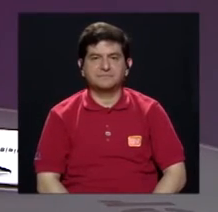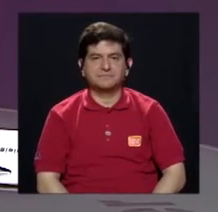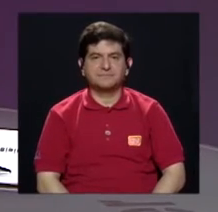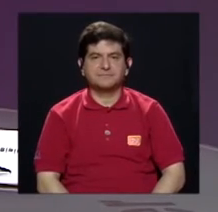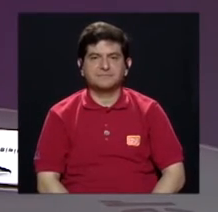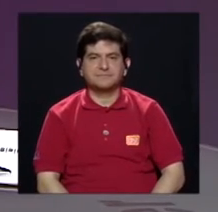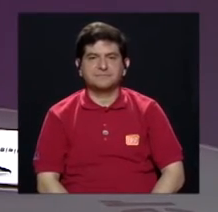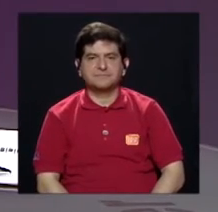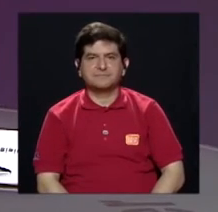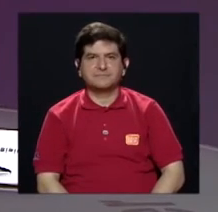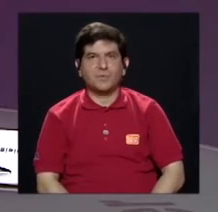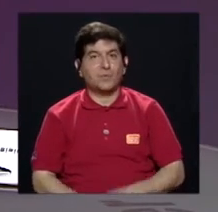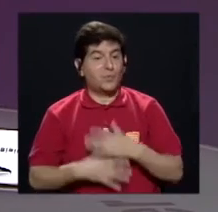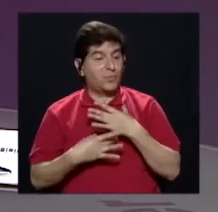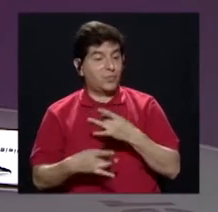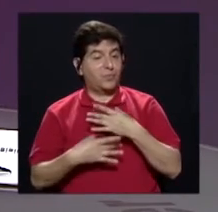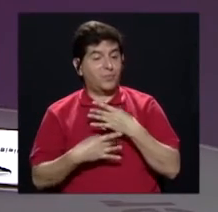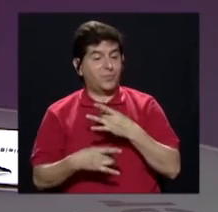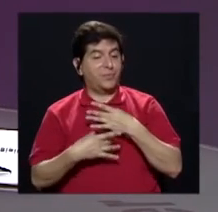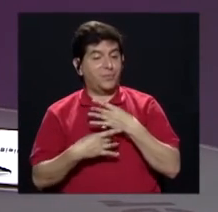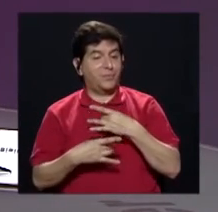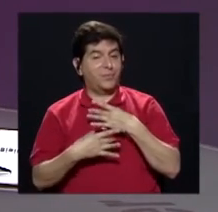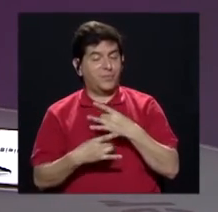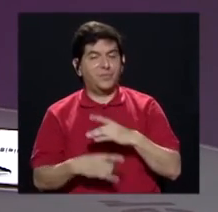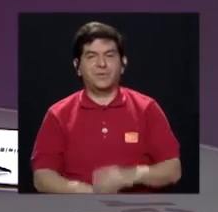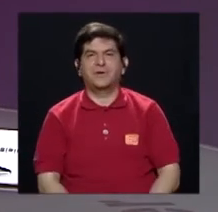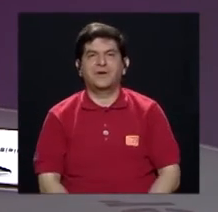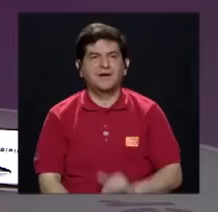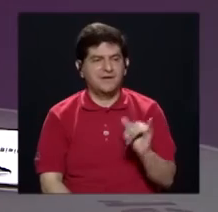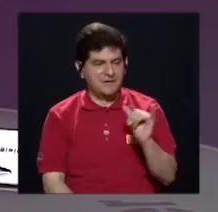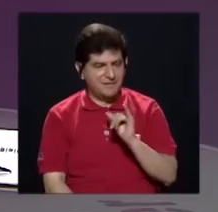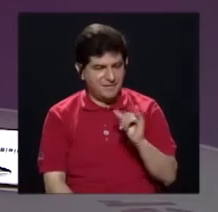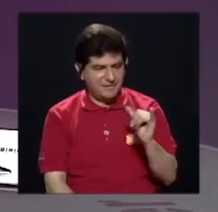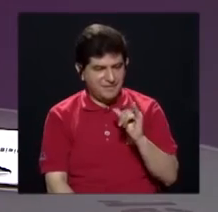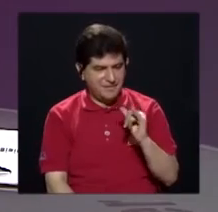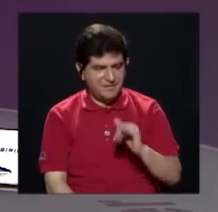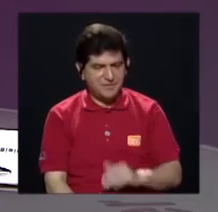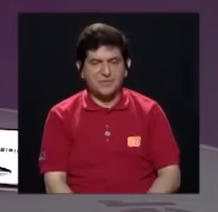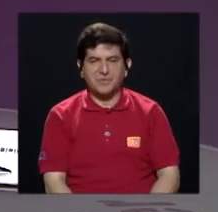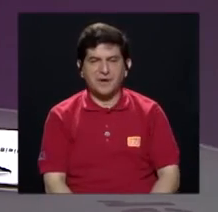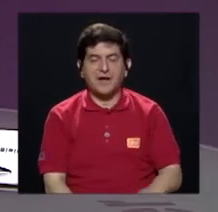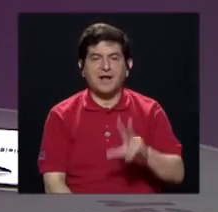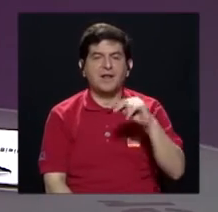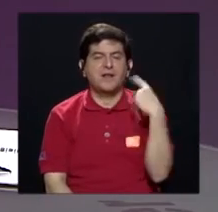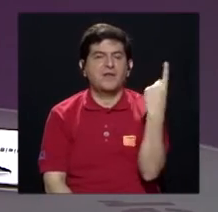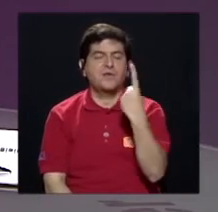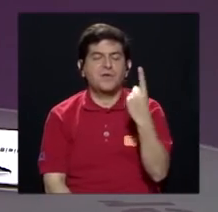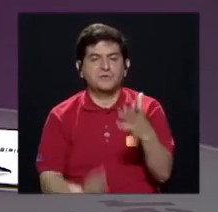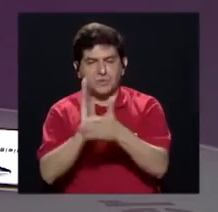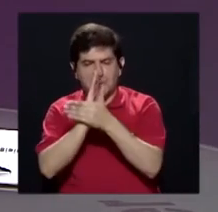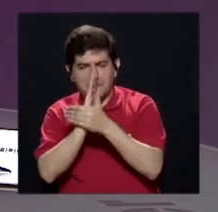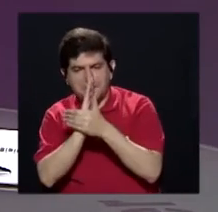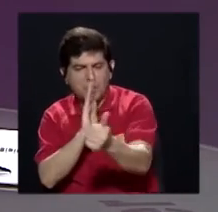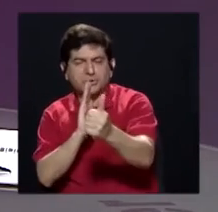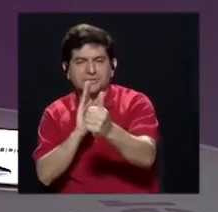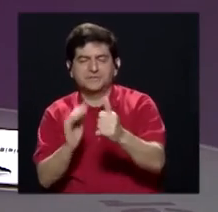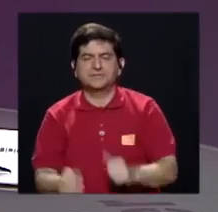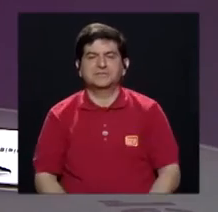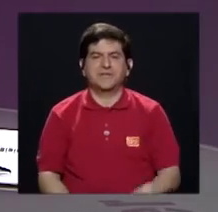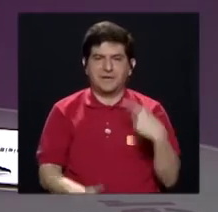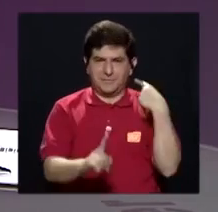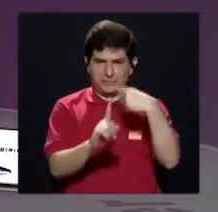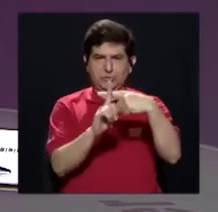Es interesantísimo, ¿no? Porque es como no solamente potenciar lo positivo, sino